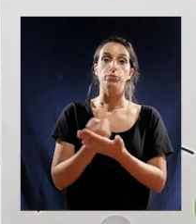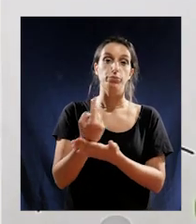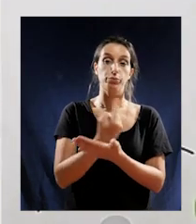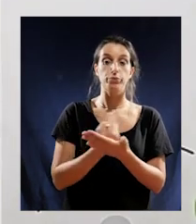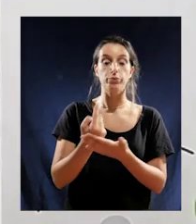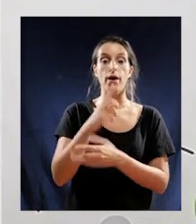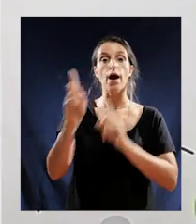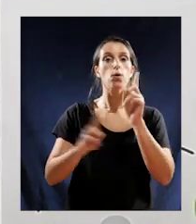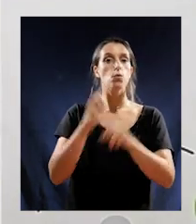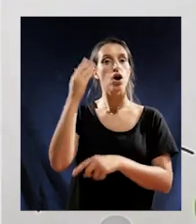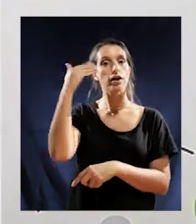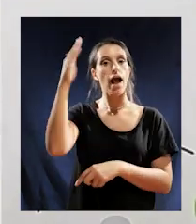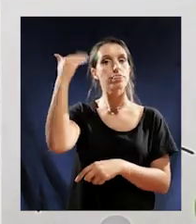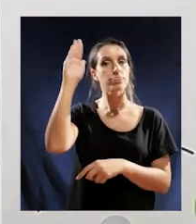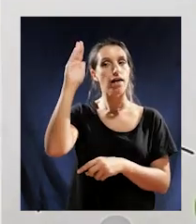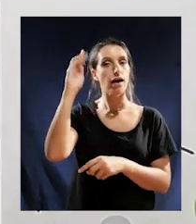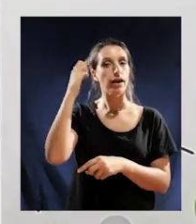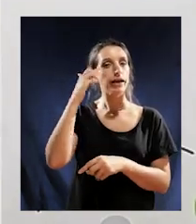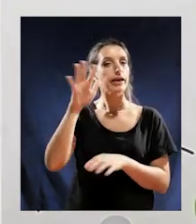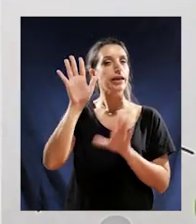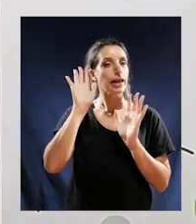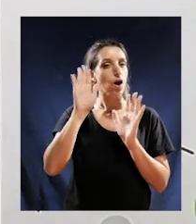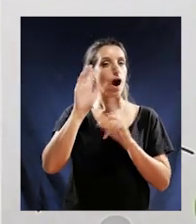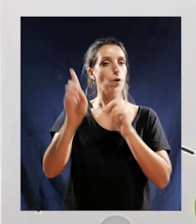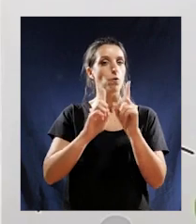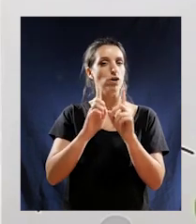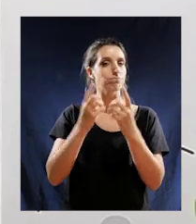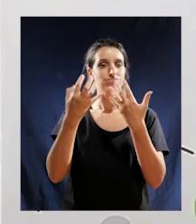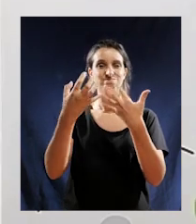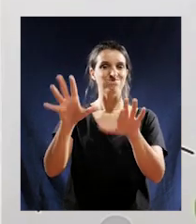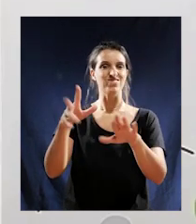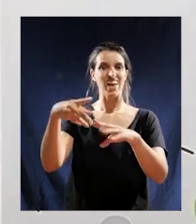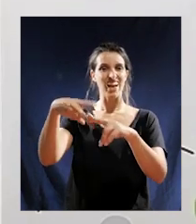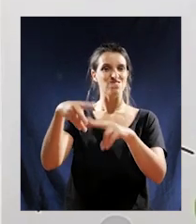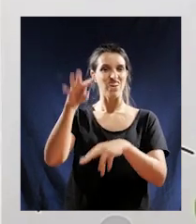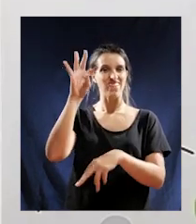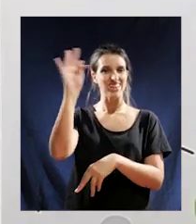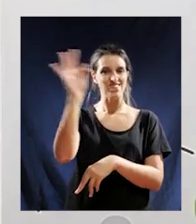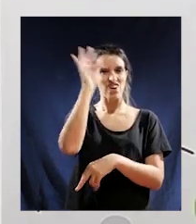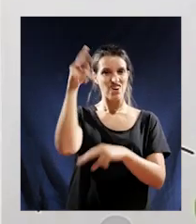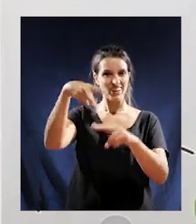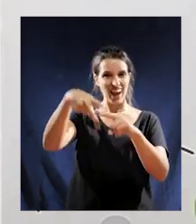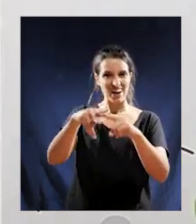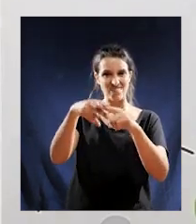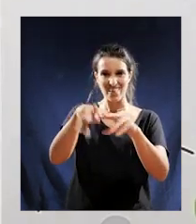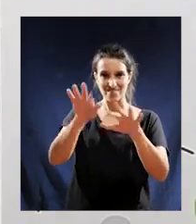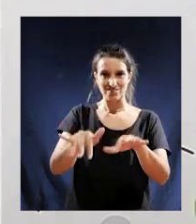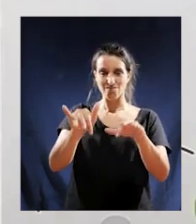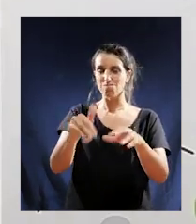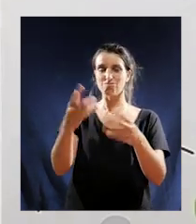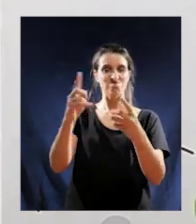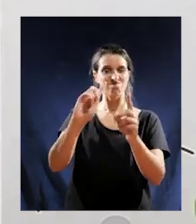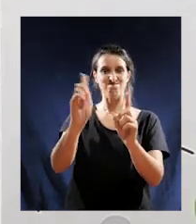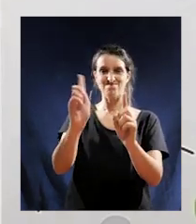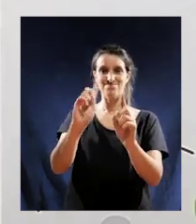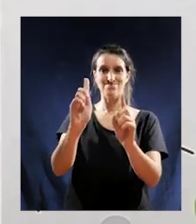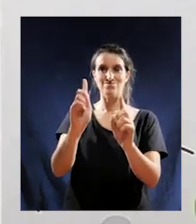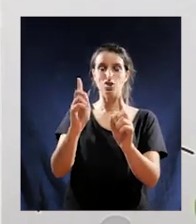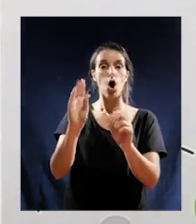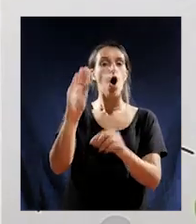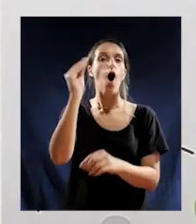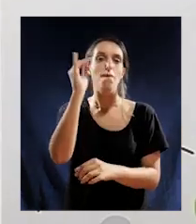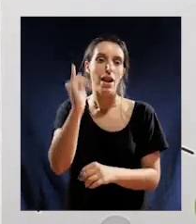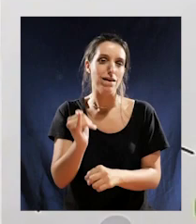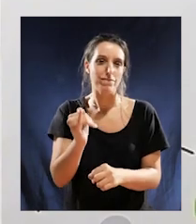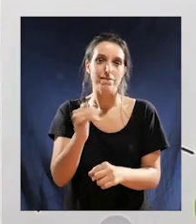que algunos grandes son un poco reticentes al uso de estos instrumentos que los más